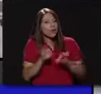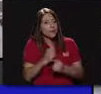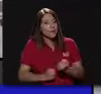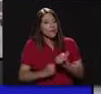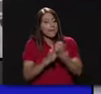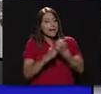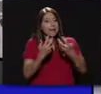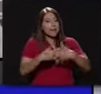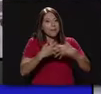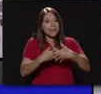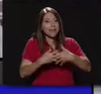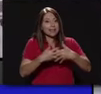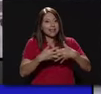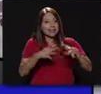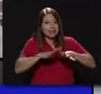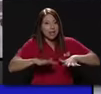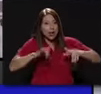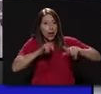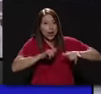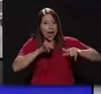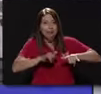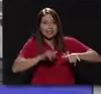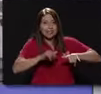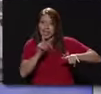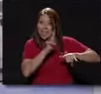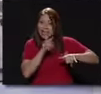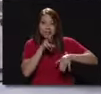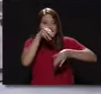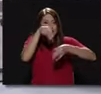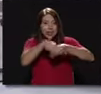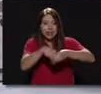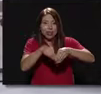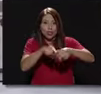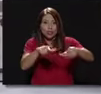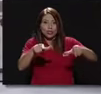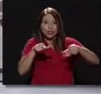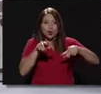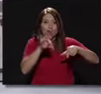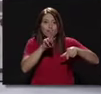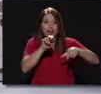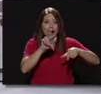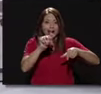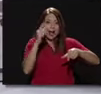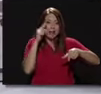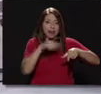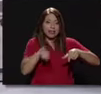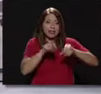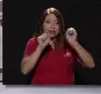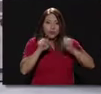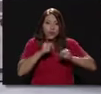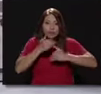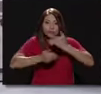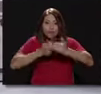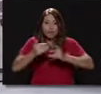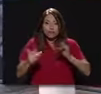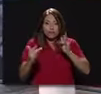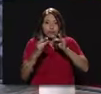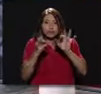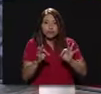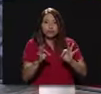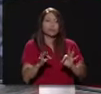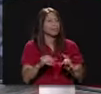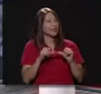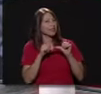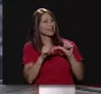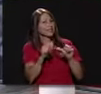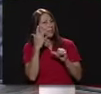locales que están fuera del régimen de zona franca para que puedan lograr encadenarse. La institucionalidad es clave en este tema. Me